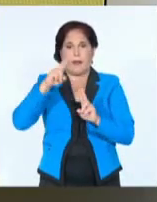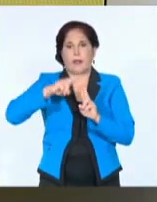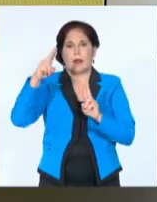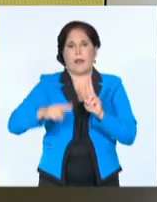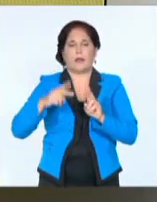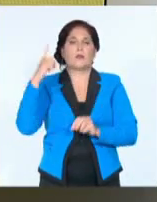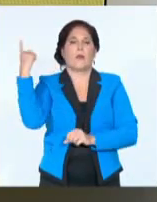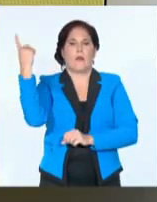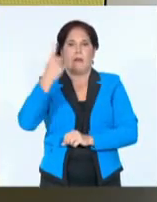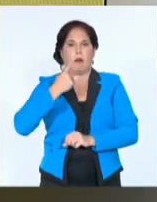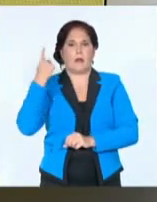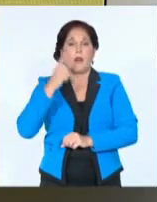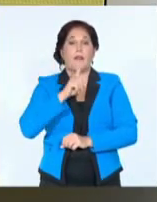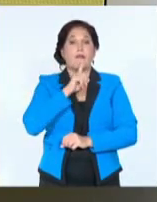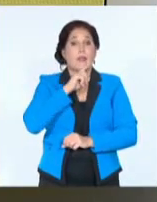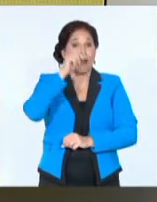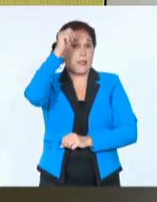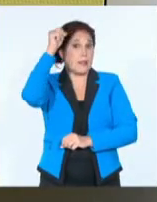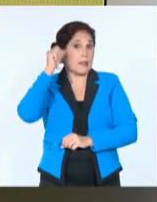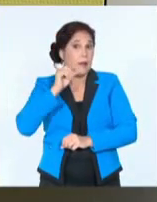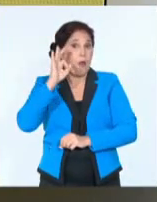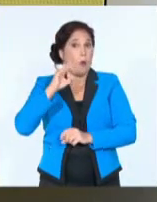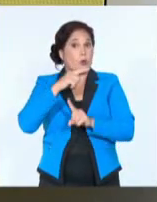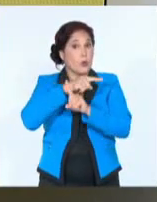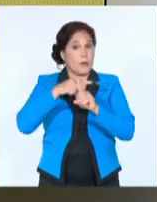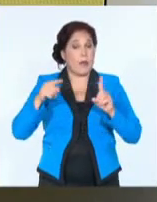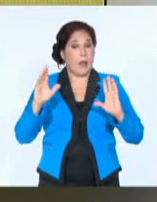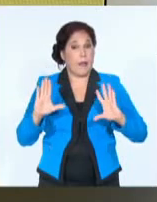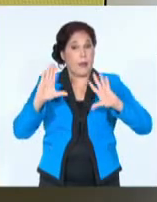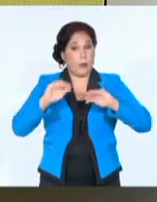Nacional, viernes y sábado a las 8:30 de la noche